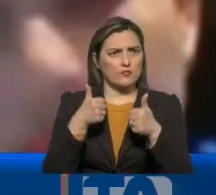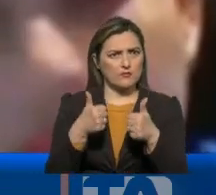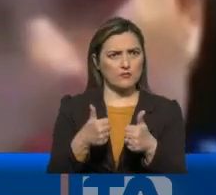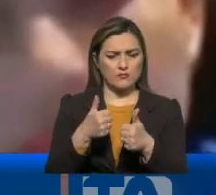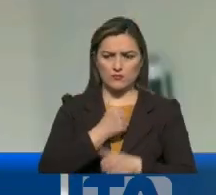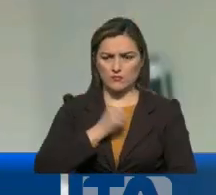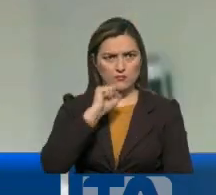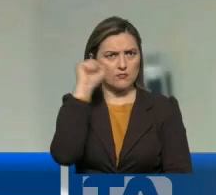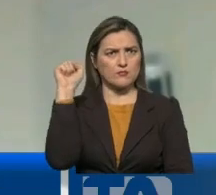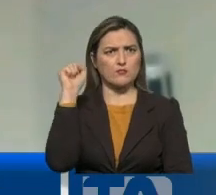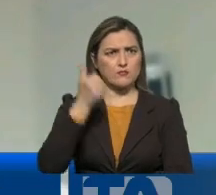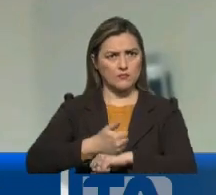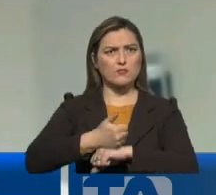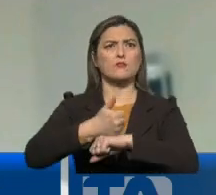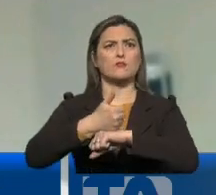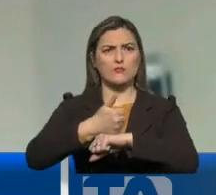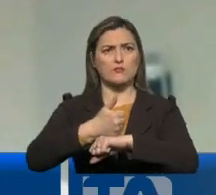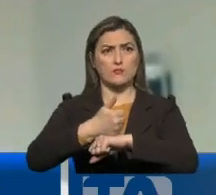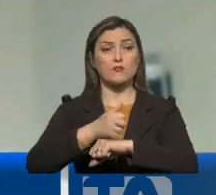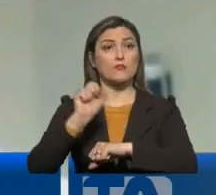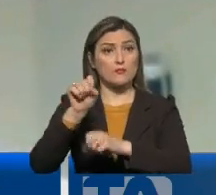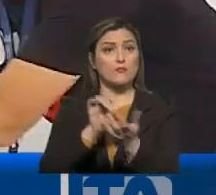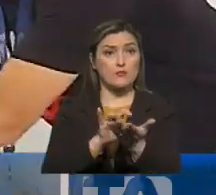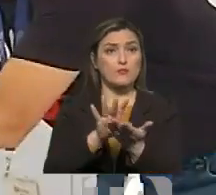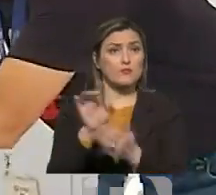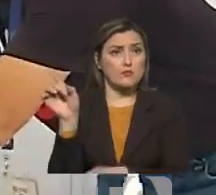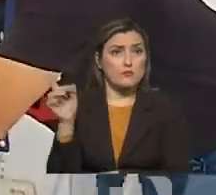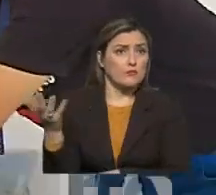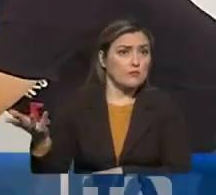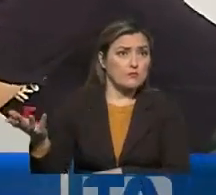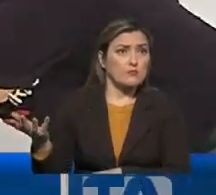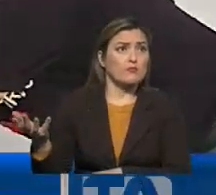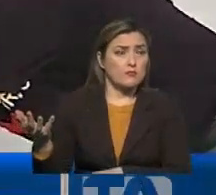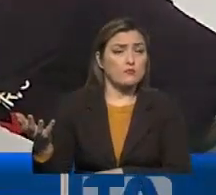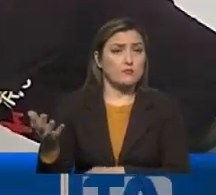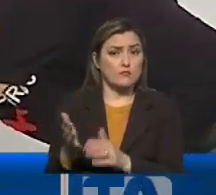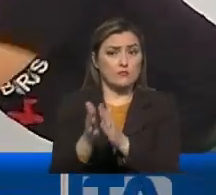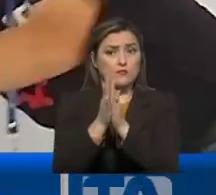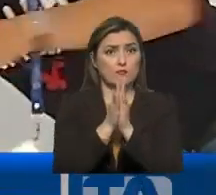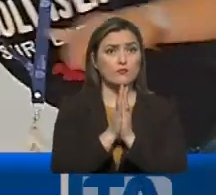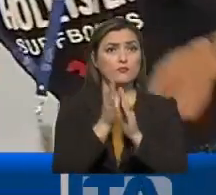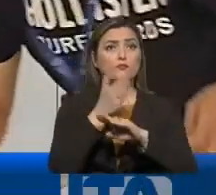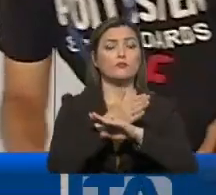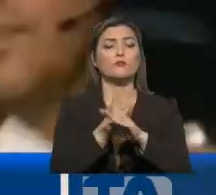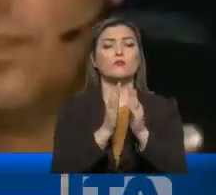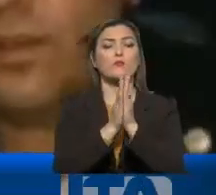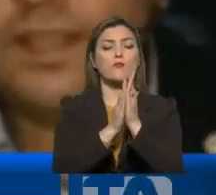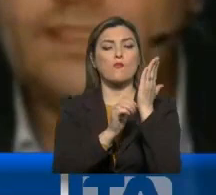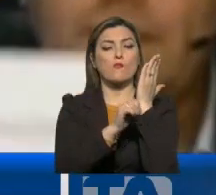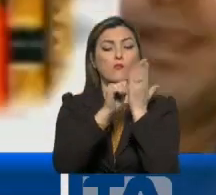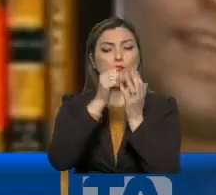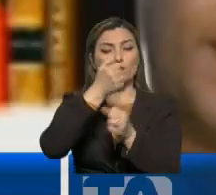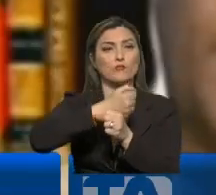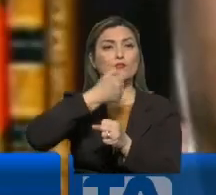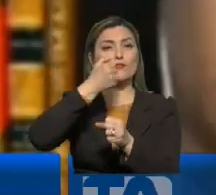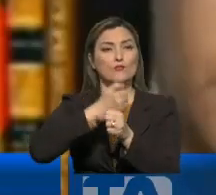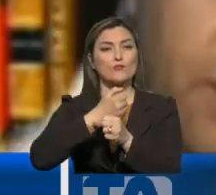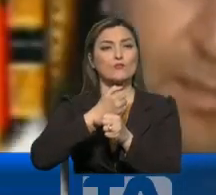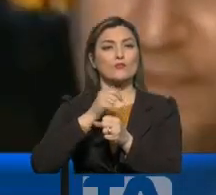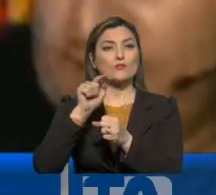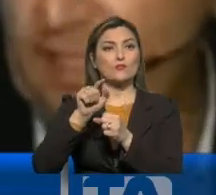facultades que sí que había una remoción señala y que se sustentó y el pedido que hizo el ministerio del trabajo tras encontrar